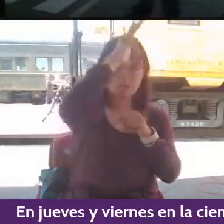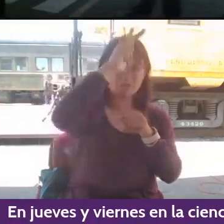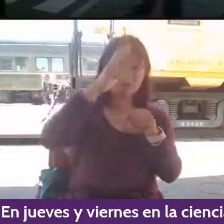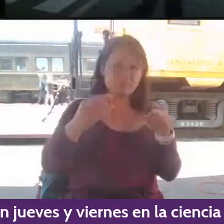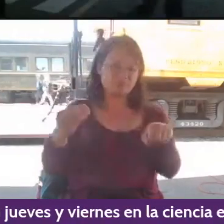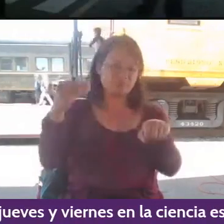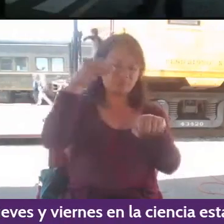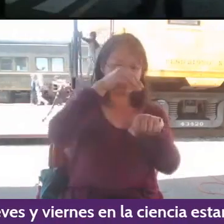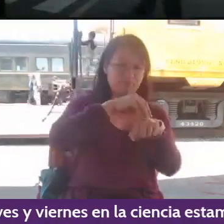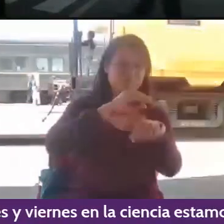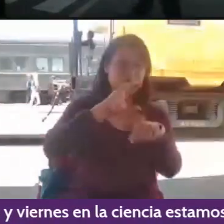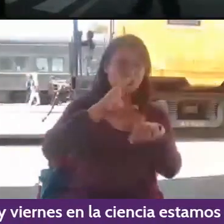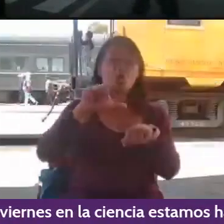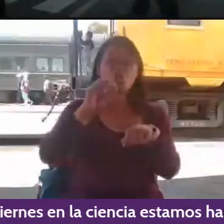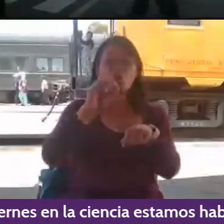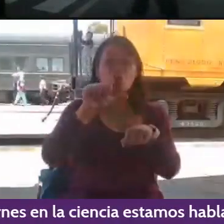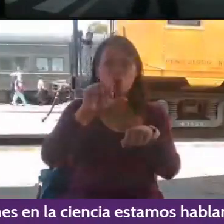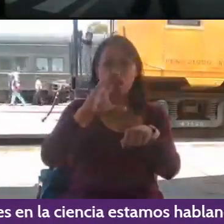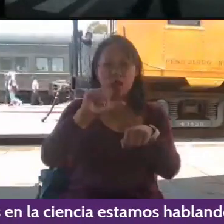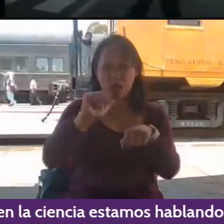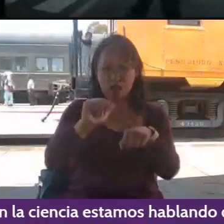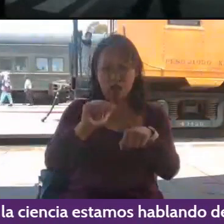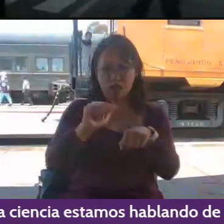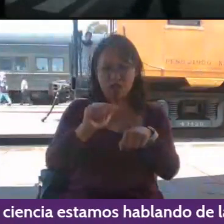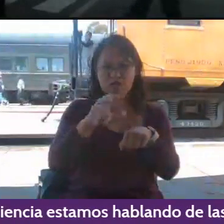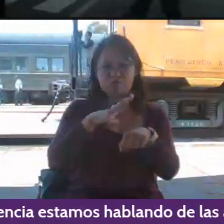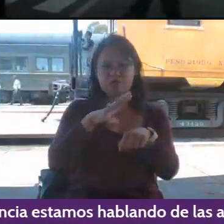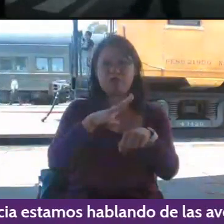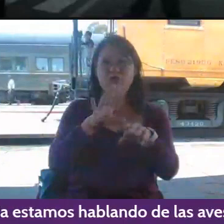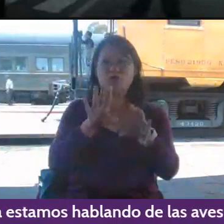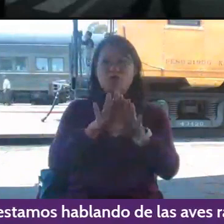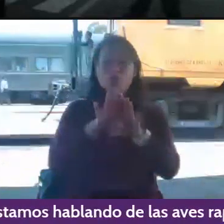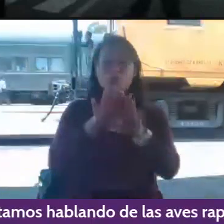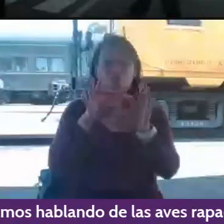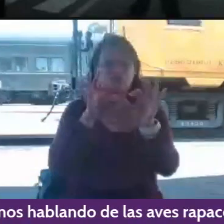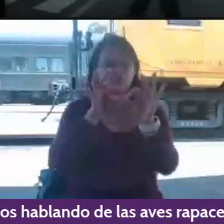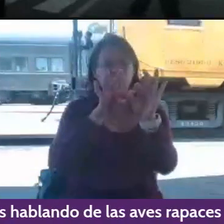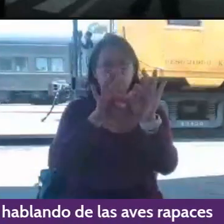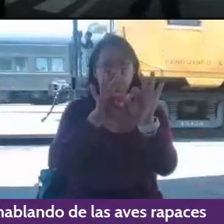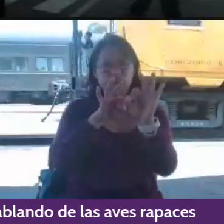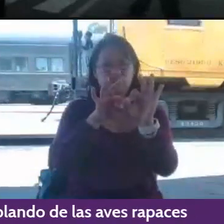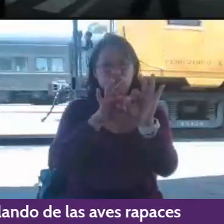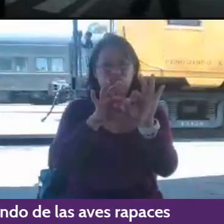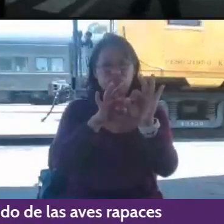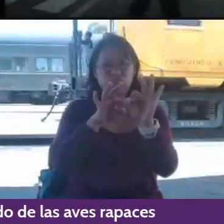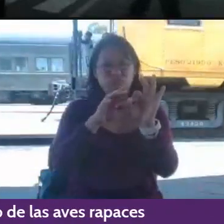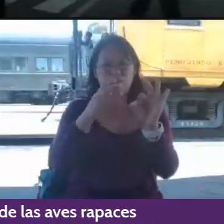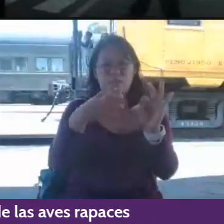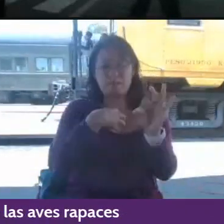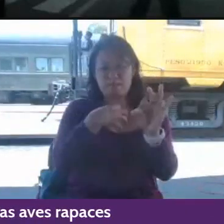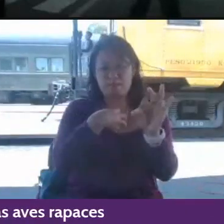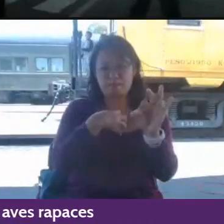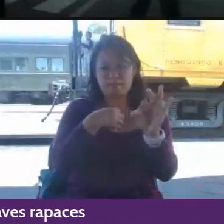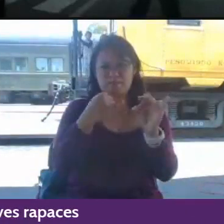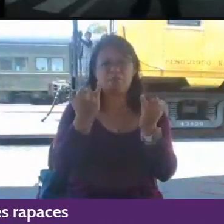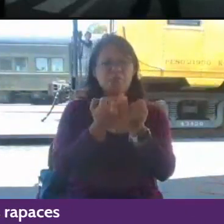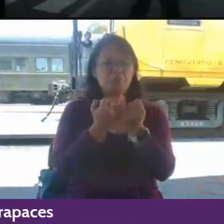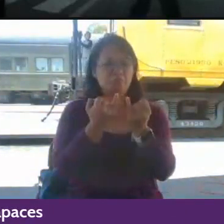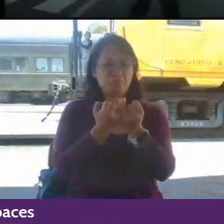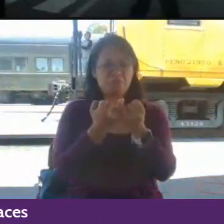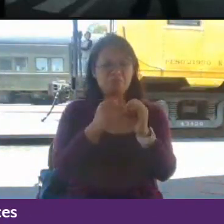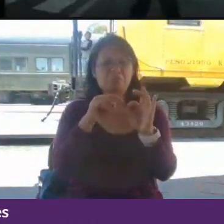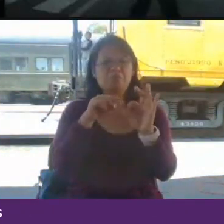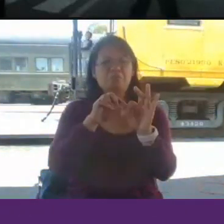llama cloaca, que la presentan también los reptiles, que es un único orificio por donde salen las heces y sale también la parte del